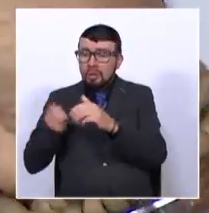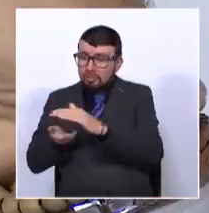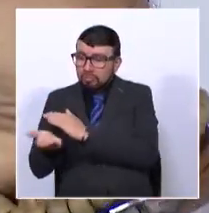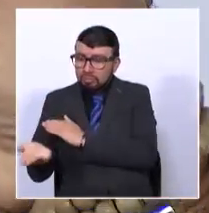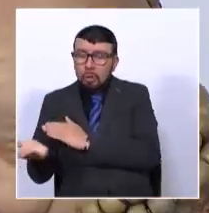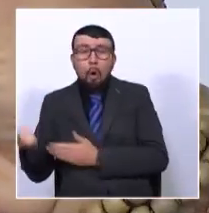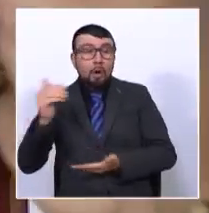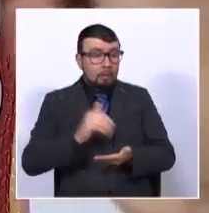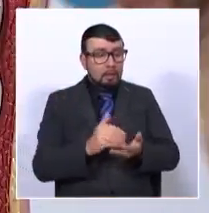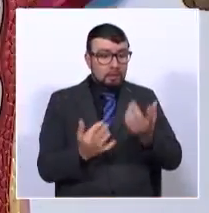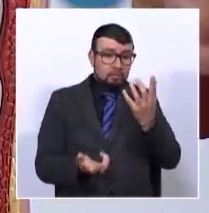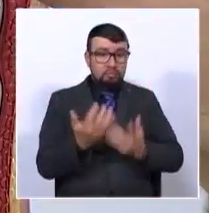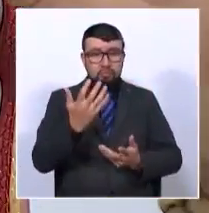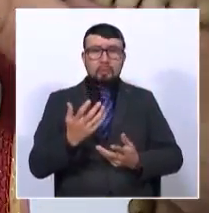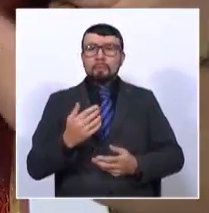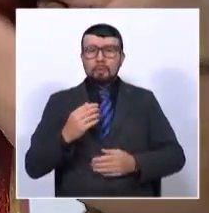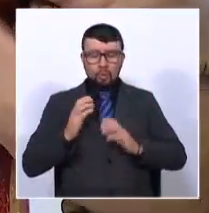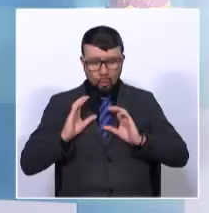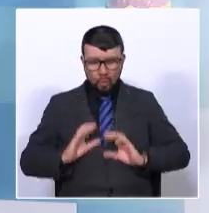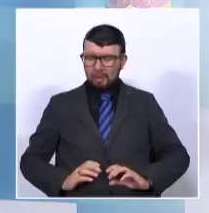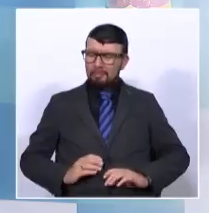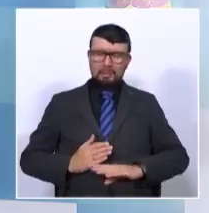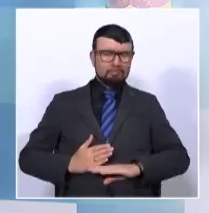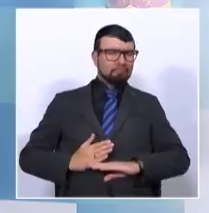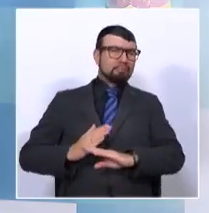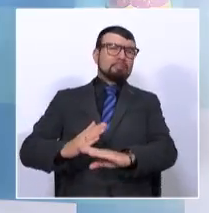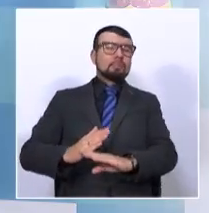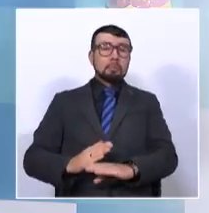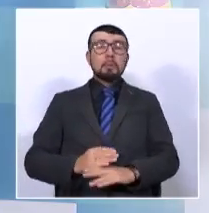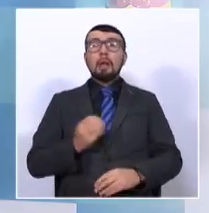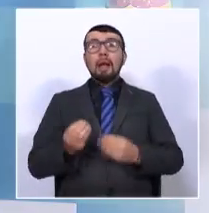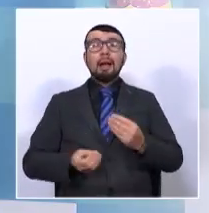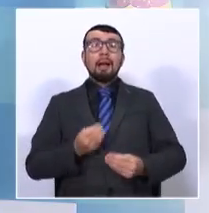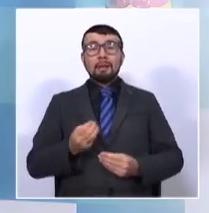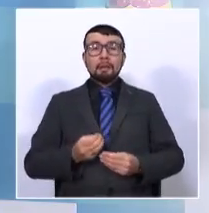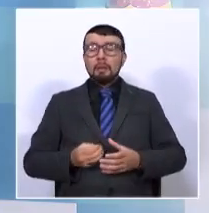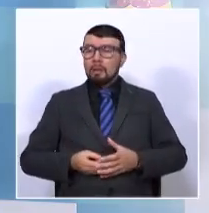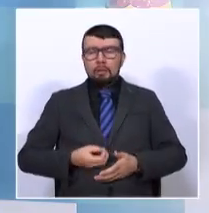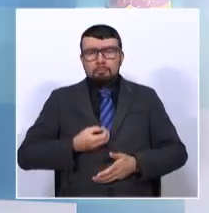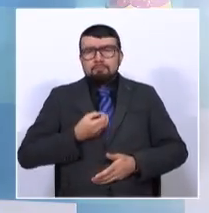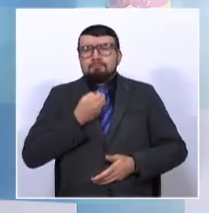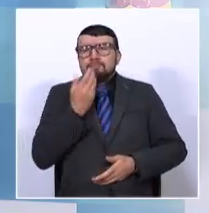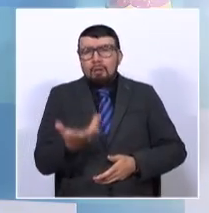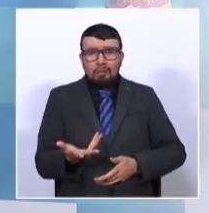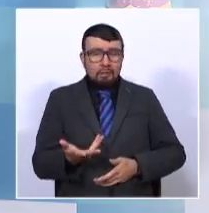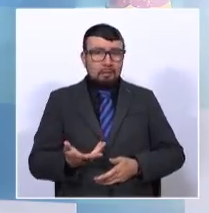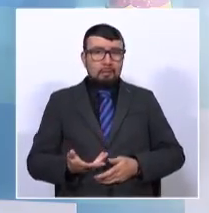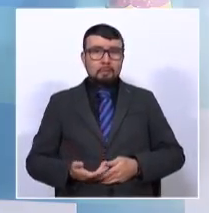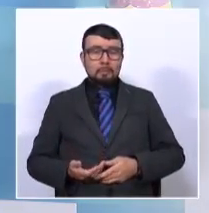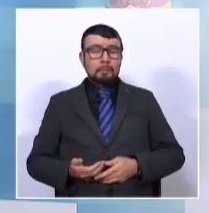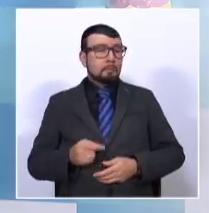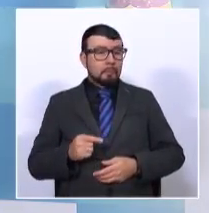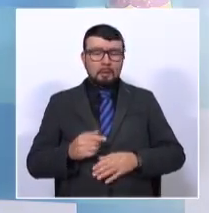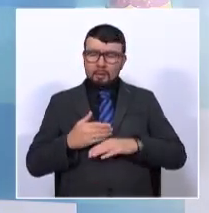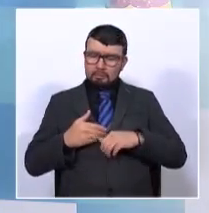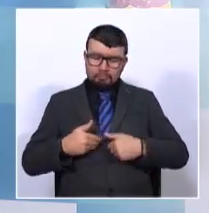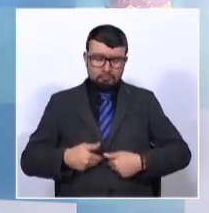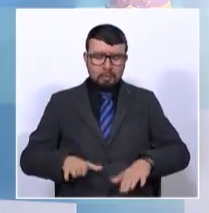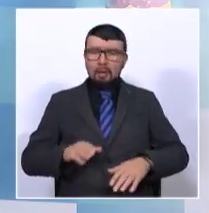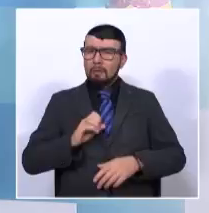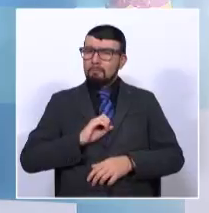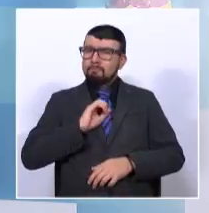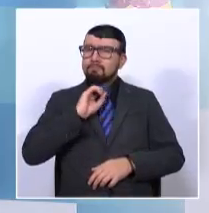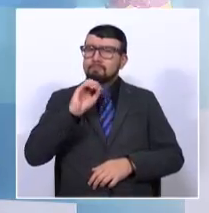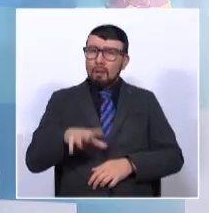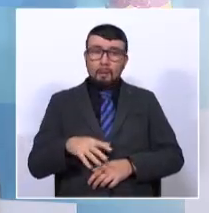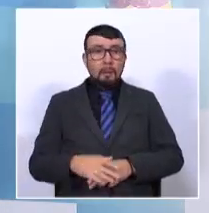tú. Entonces, ¿qué hace el cuerpo como mecanismo de defensa? Él lo bota, lo vomita, lo devuelve. Y